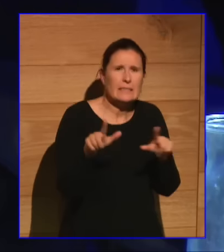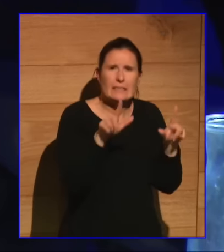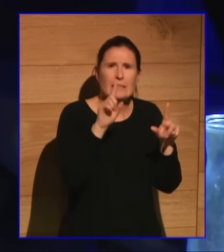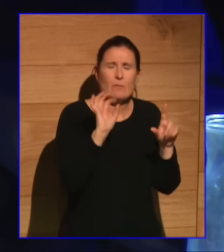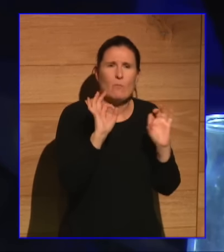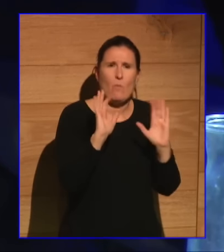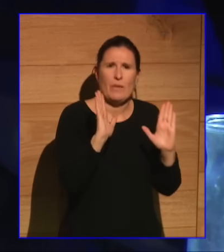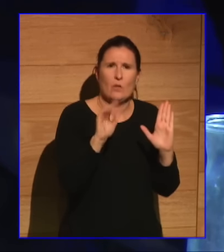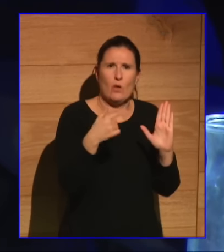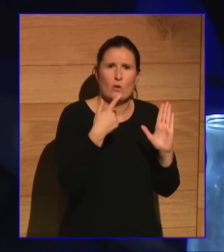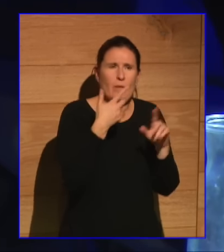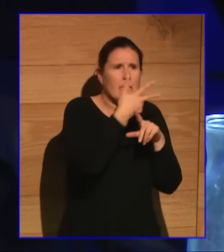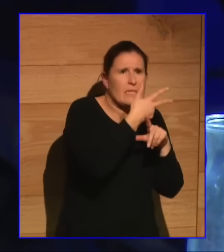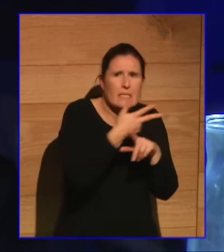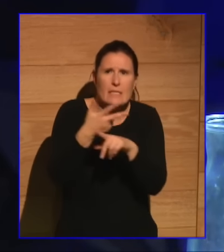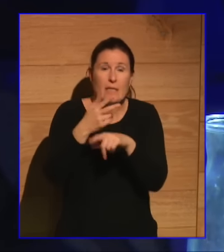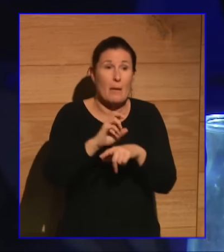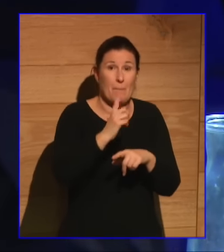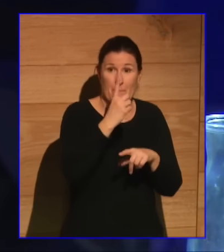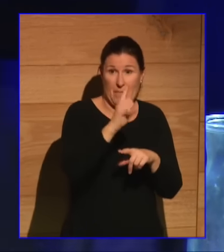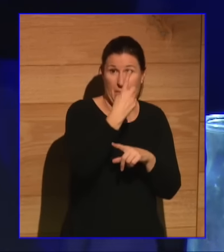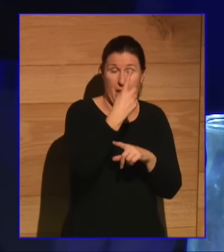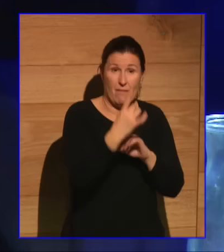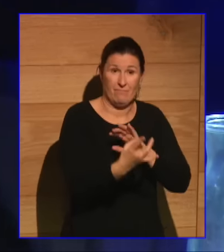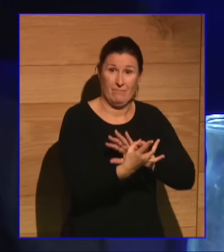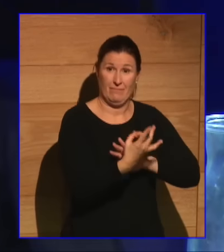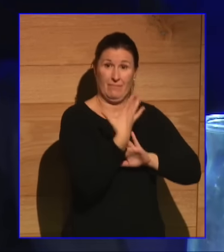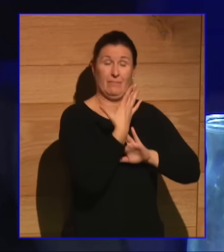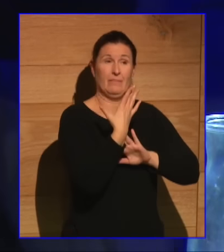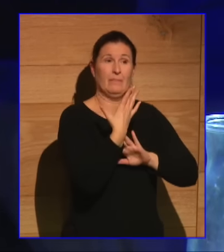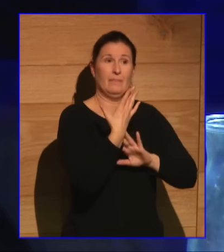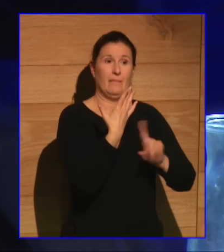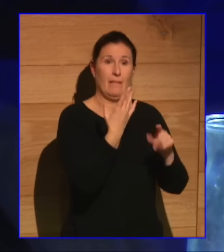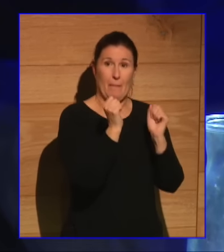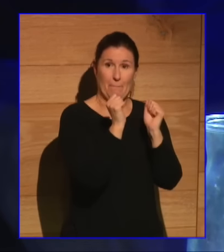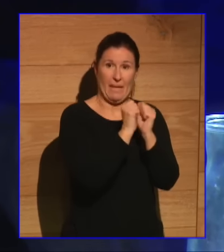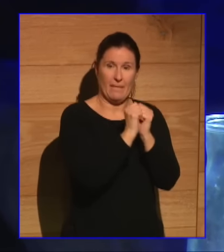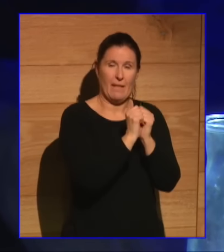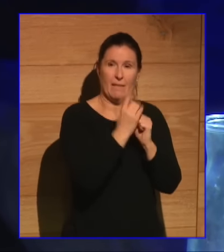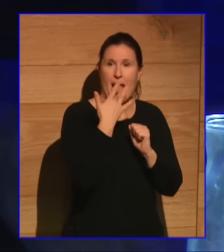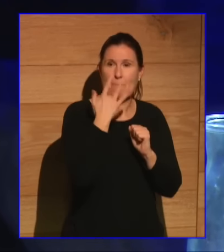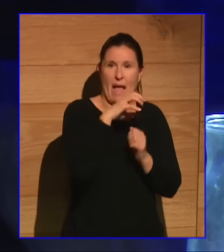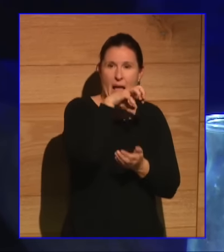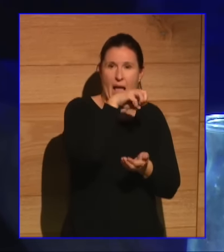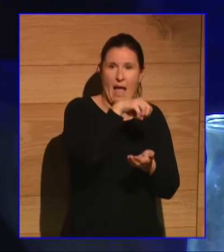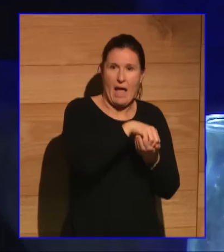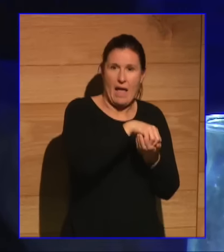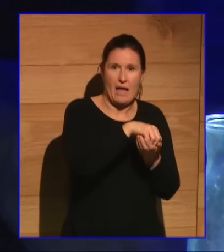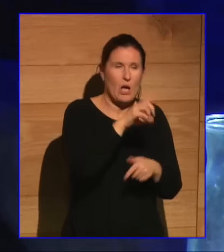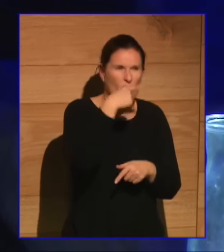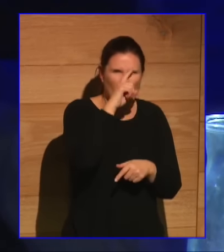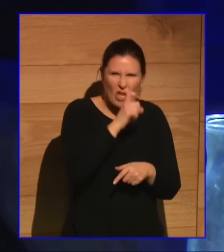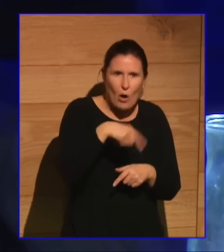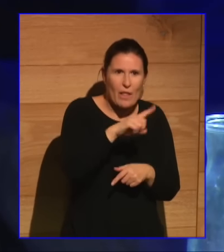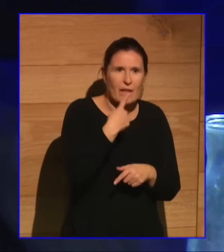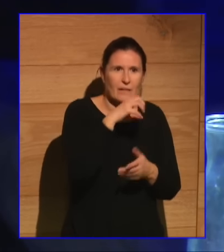Hay de repente momentos, tiros de cámara, la primera aparición de la piedra de ámbar, que no sé si la